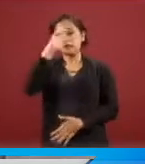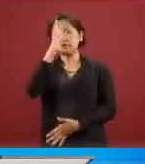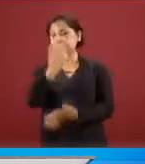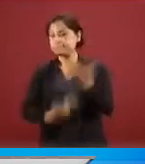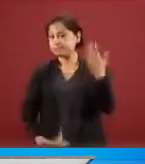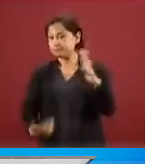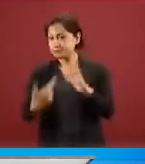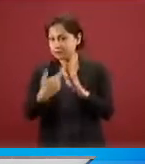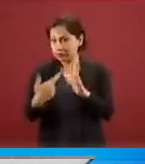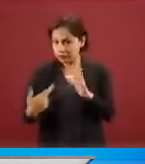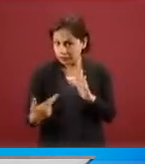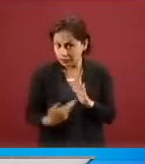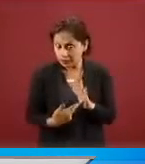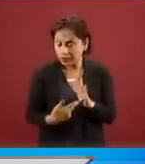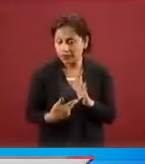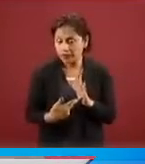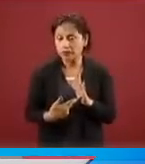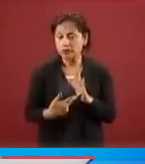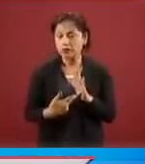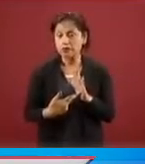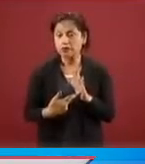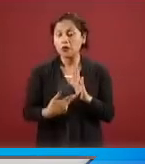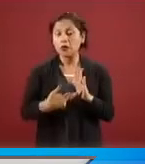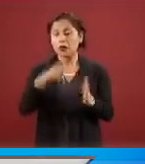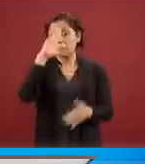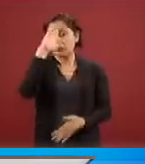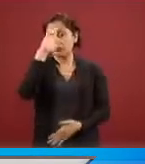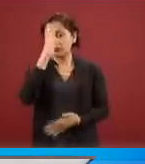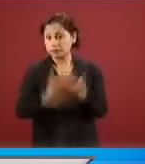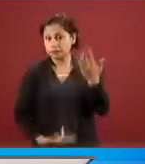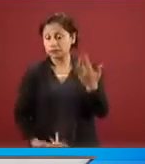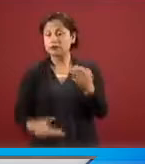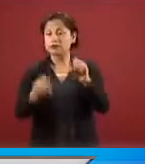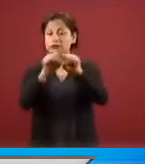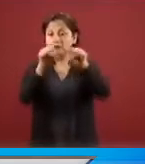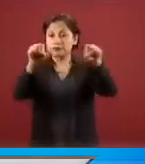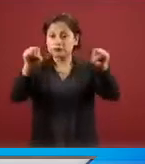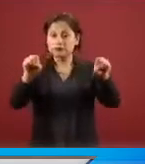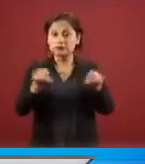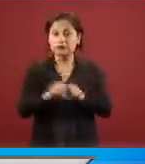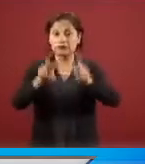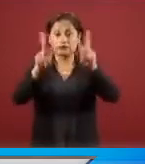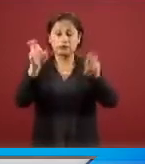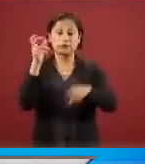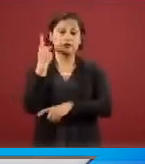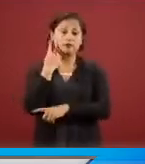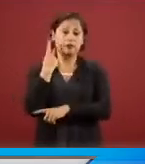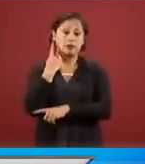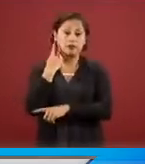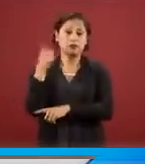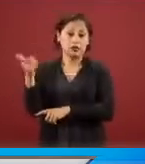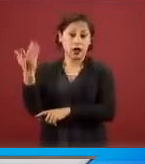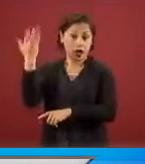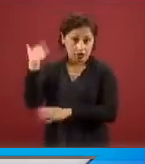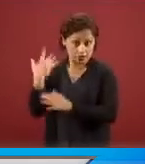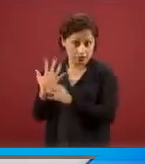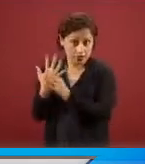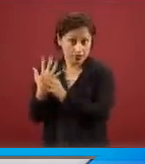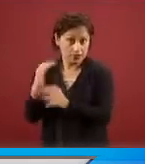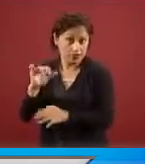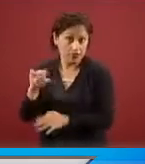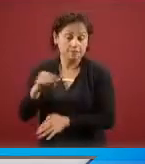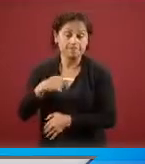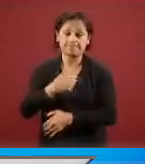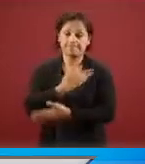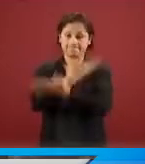conocieron gracias a su investigación. Señala que en el libro México en Wikileaks se dieron a conocer cables que hablaban de la lucha y puede probar que